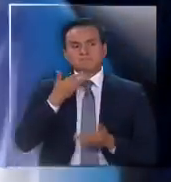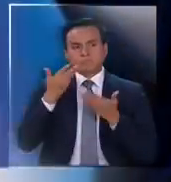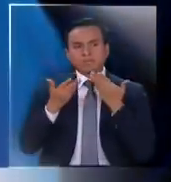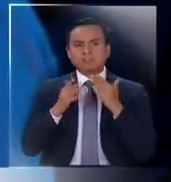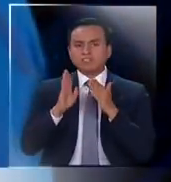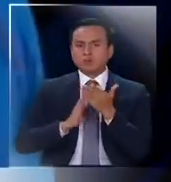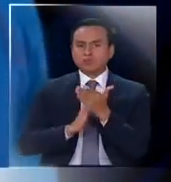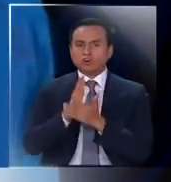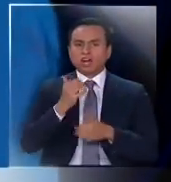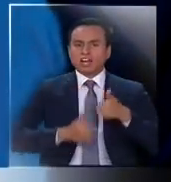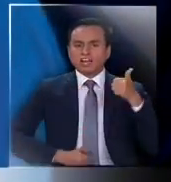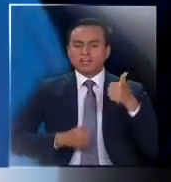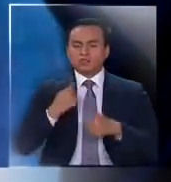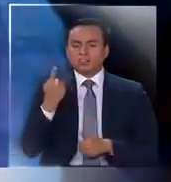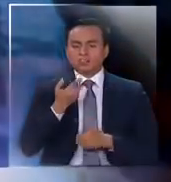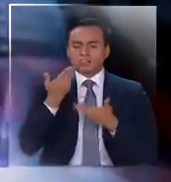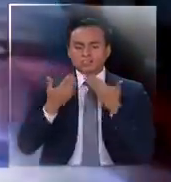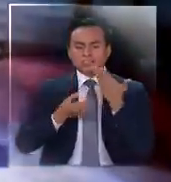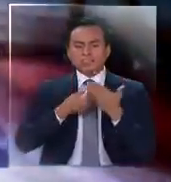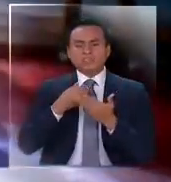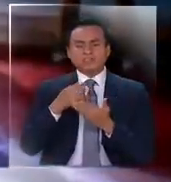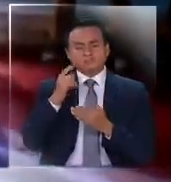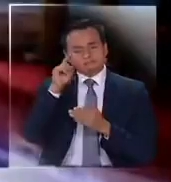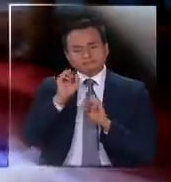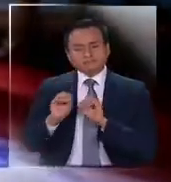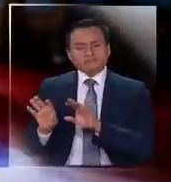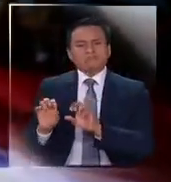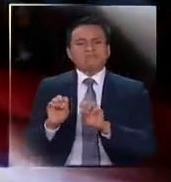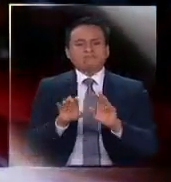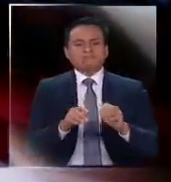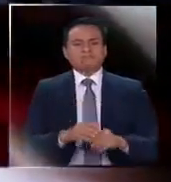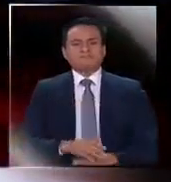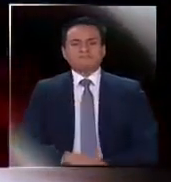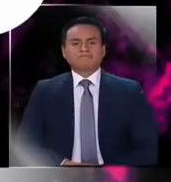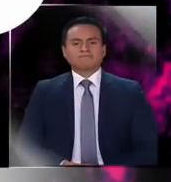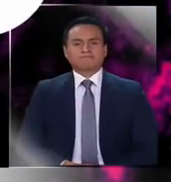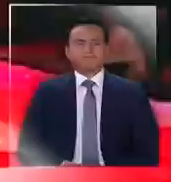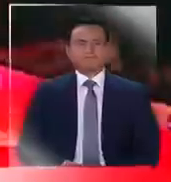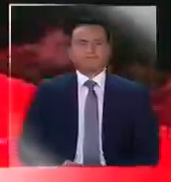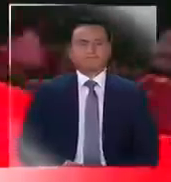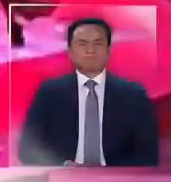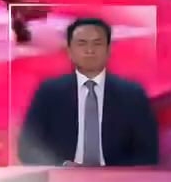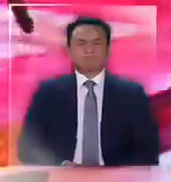Así comenzó su carrera de solista y su pasión por enseñar.